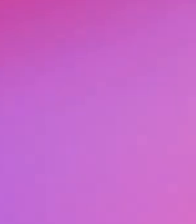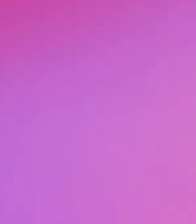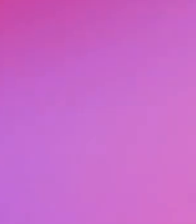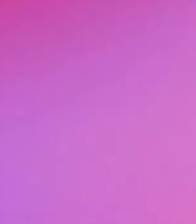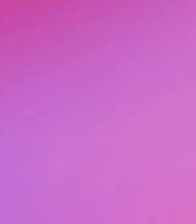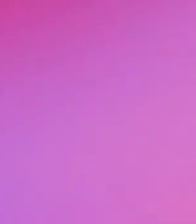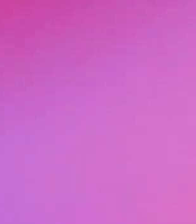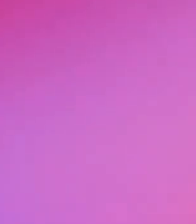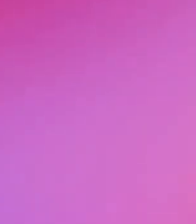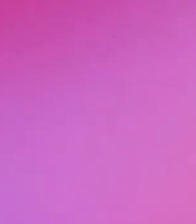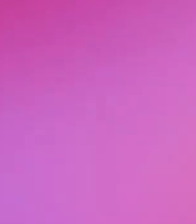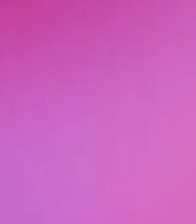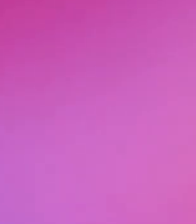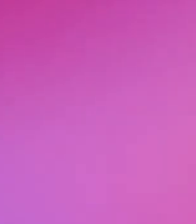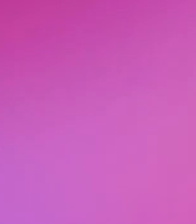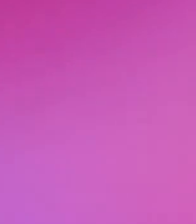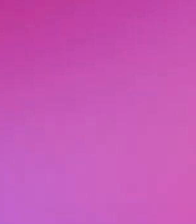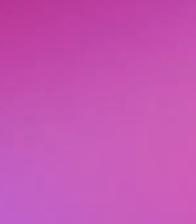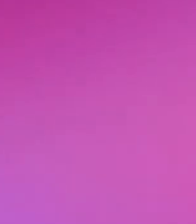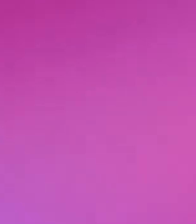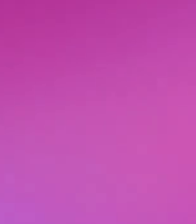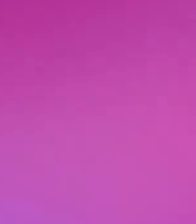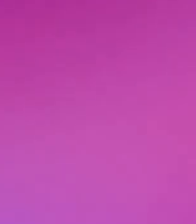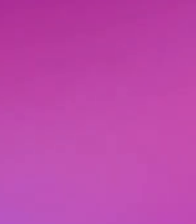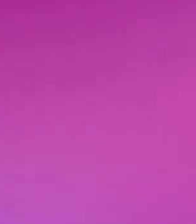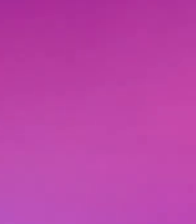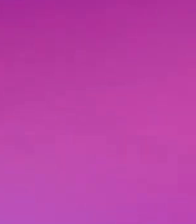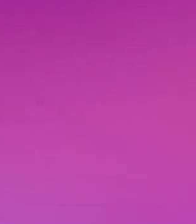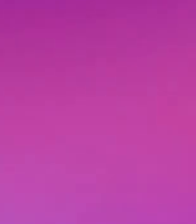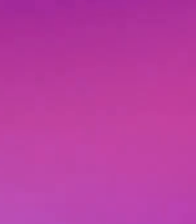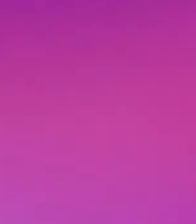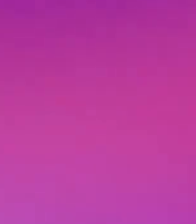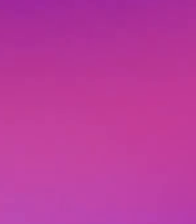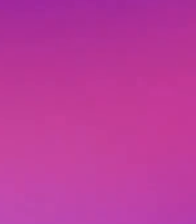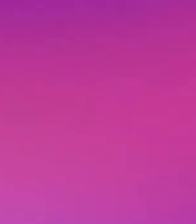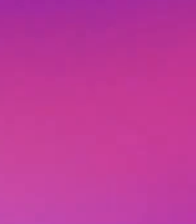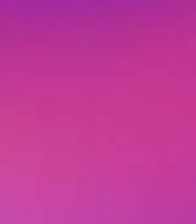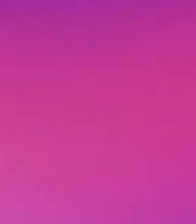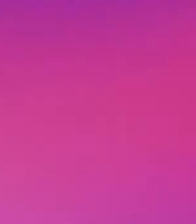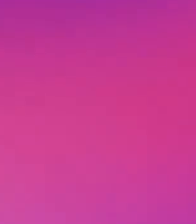libros de texto en versión digital, recuerda que los puedes encontrar en la página